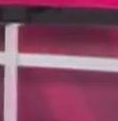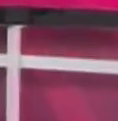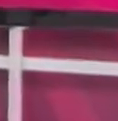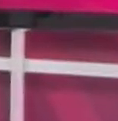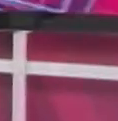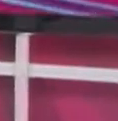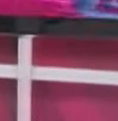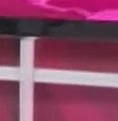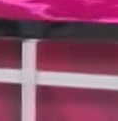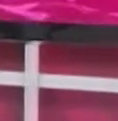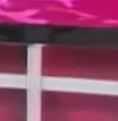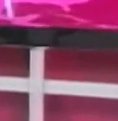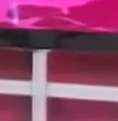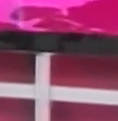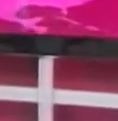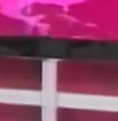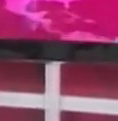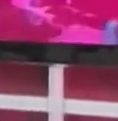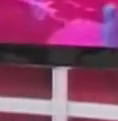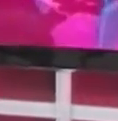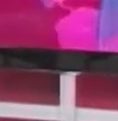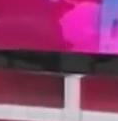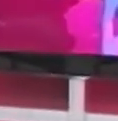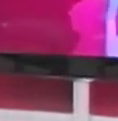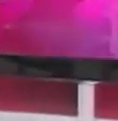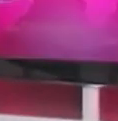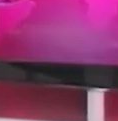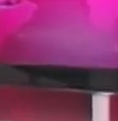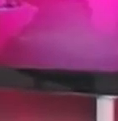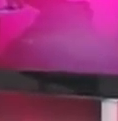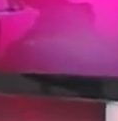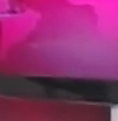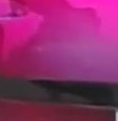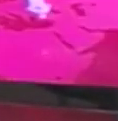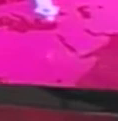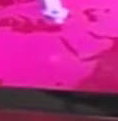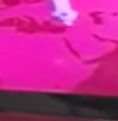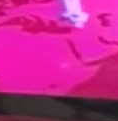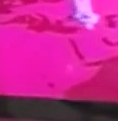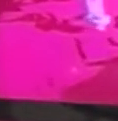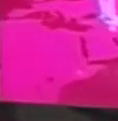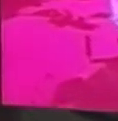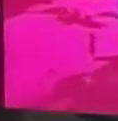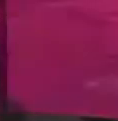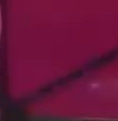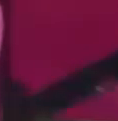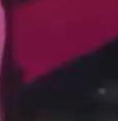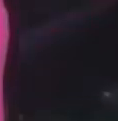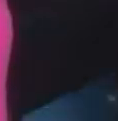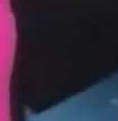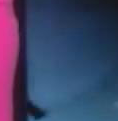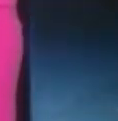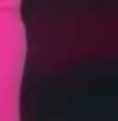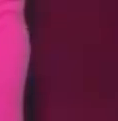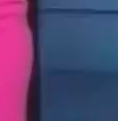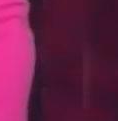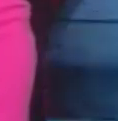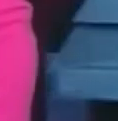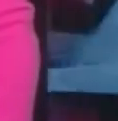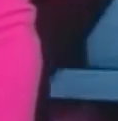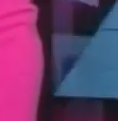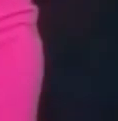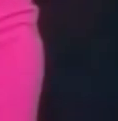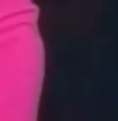filosofía Eco Drive de Kia se vuelve integral al incluir la cadena de post-venta que se orienta ahora hacia un mayor cuidado